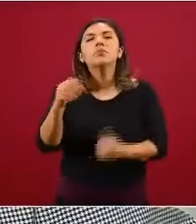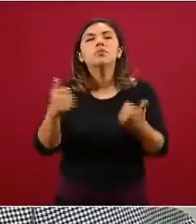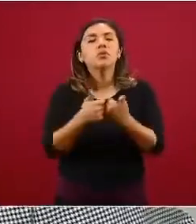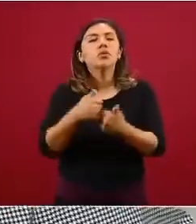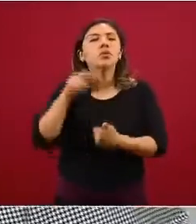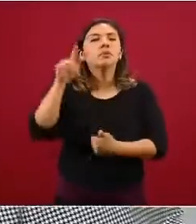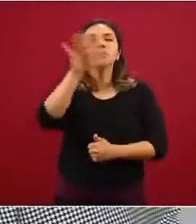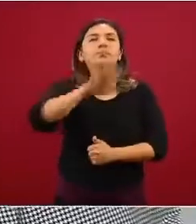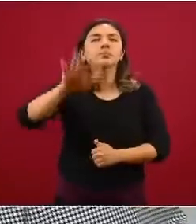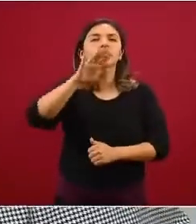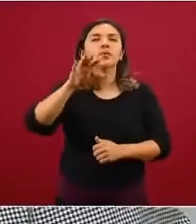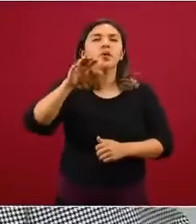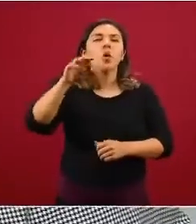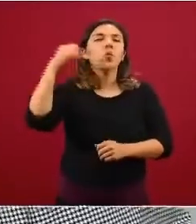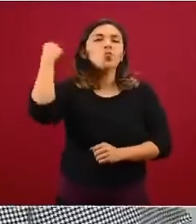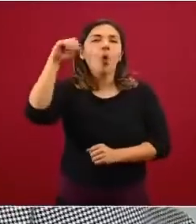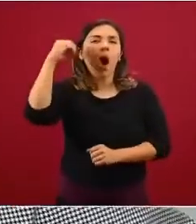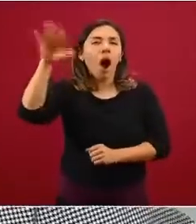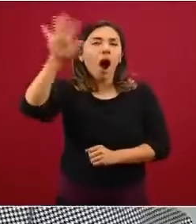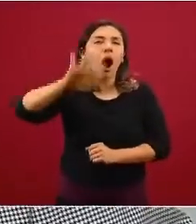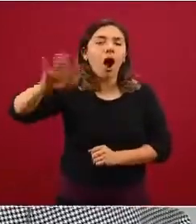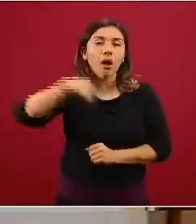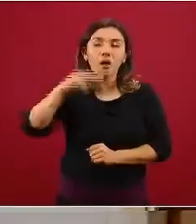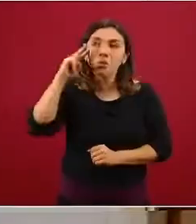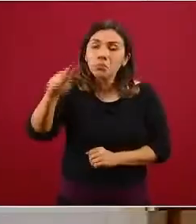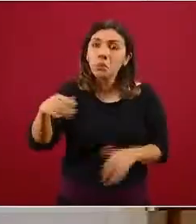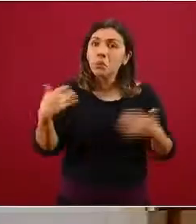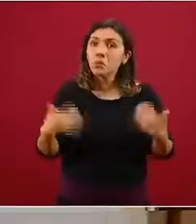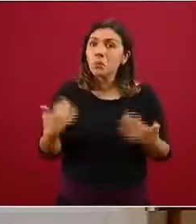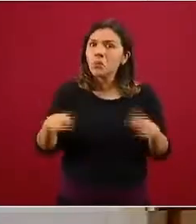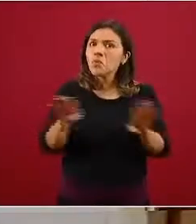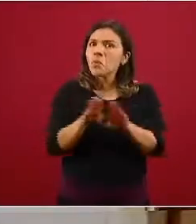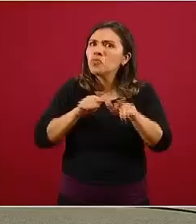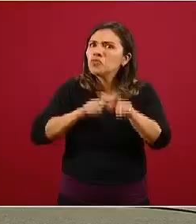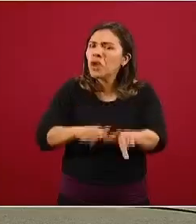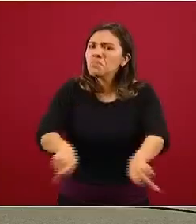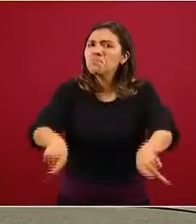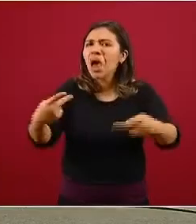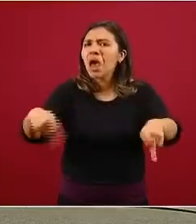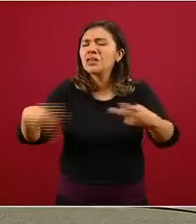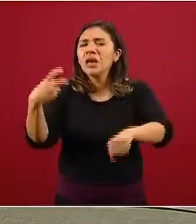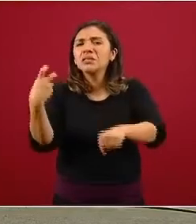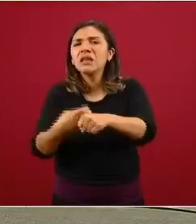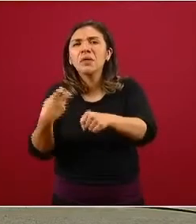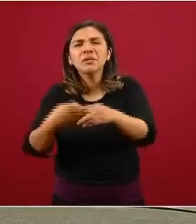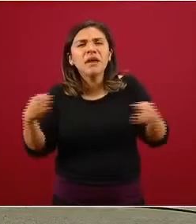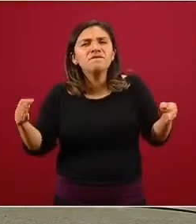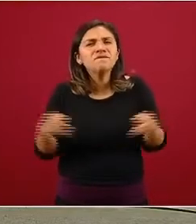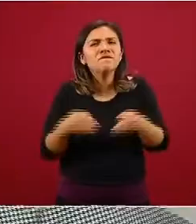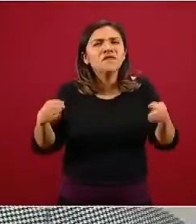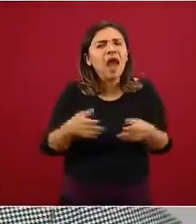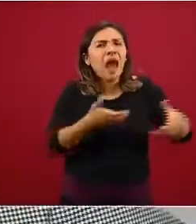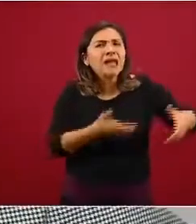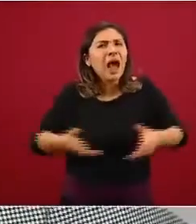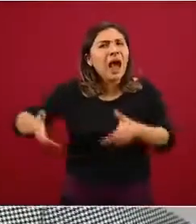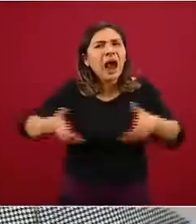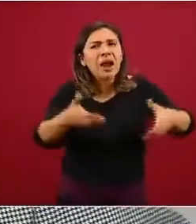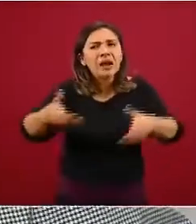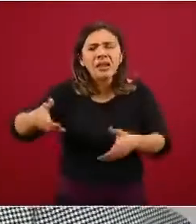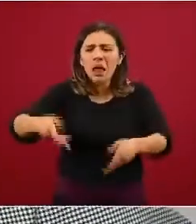por la bellísima sierra oaxaqueña, y es muy llamativo cómo se sigue vendiendo cerveza fría a pie de